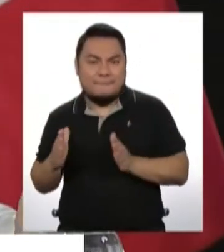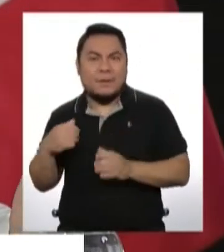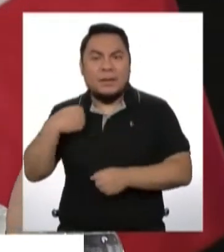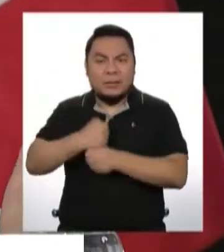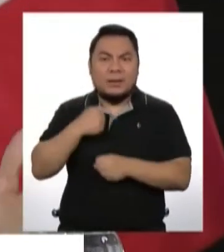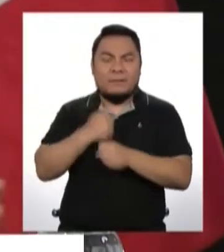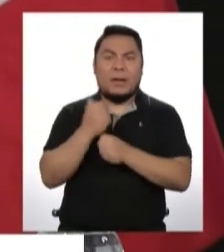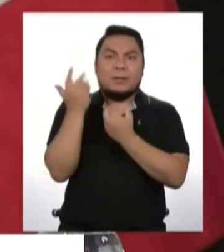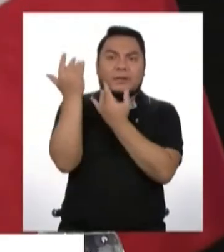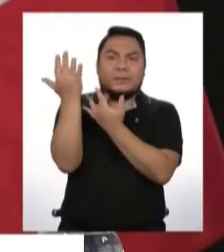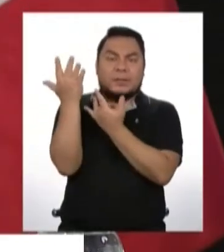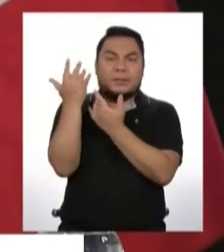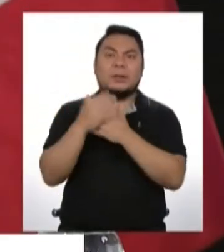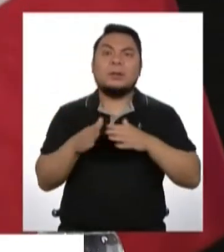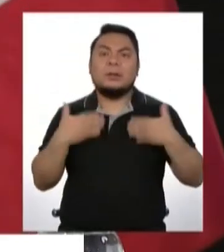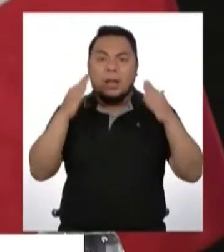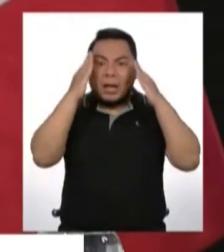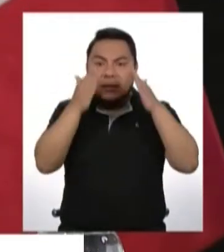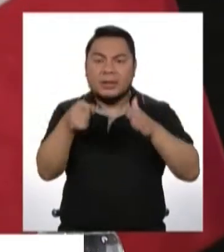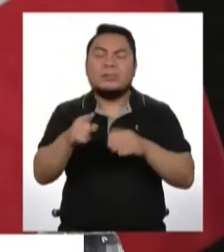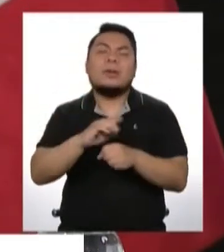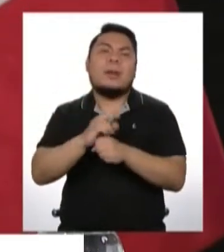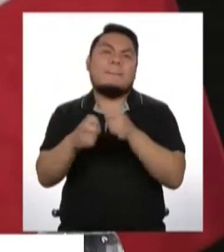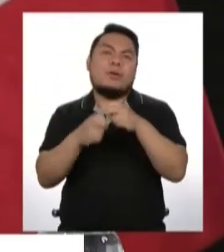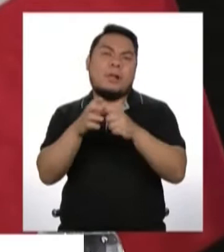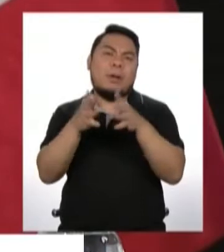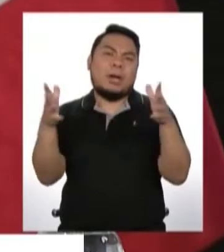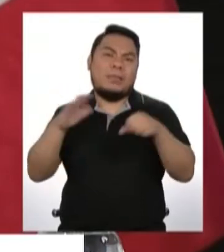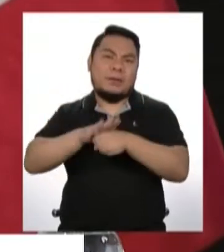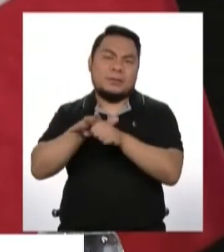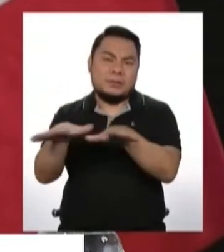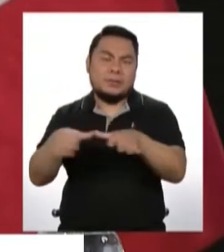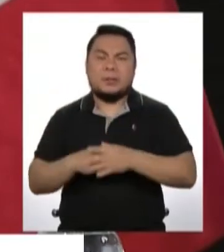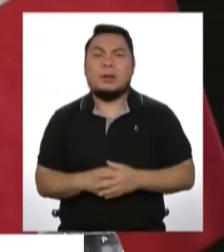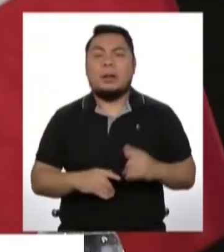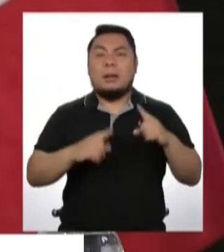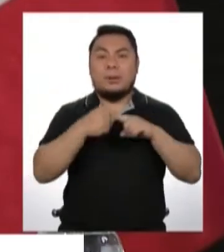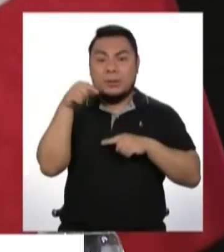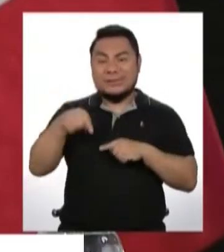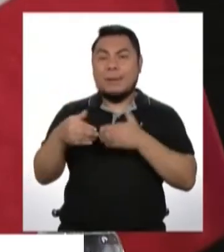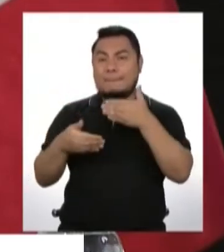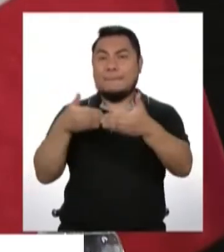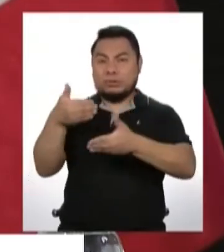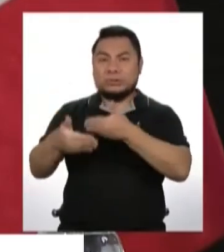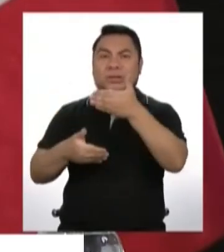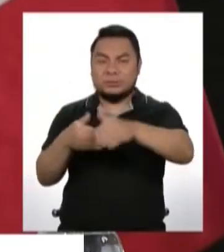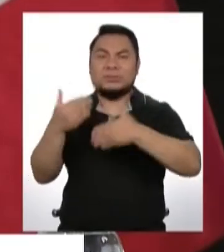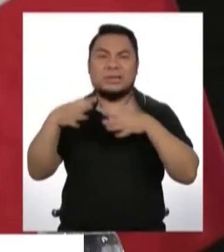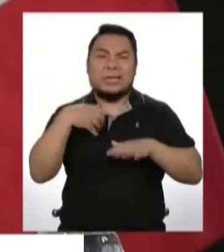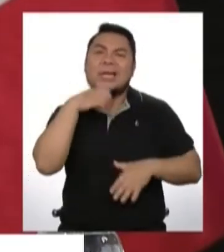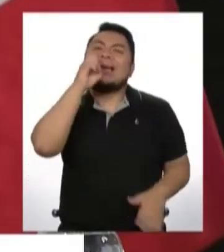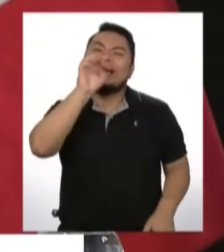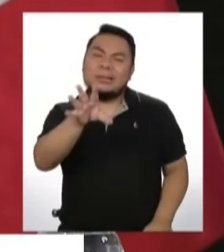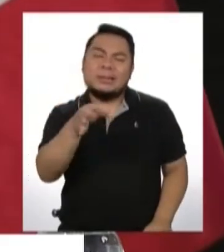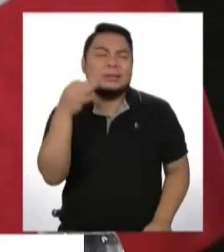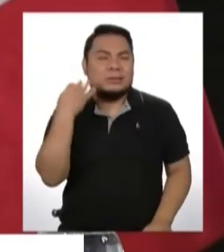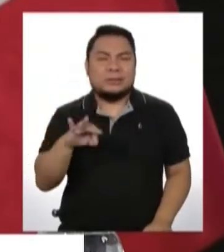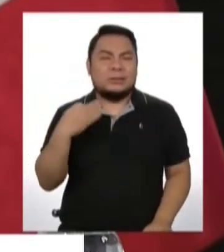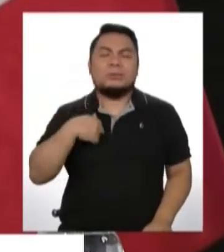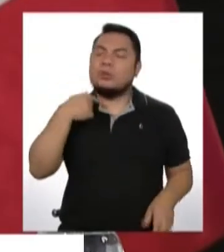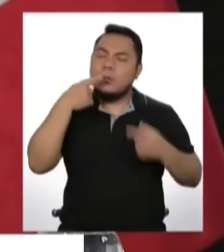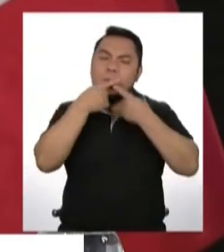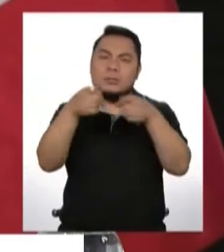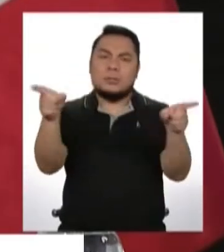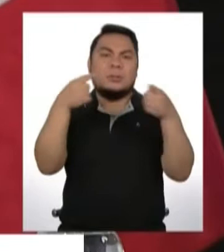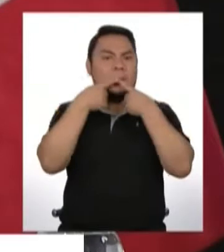aún para atender este problema. Pero, y en este proceso, como lo hemos dicho y